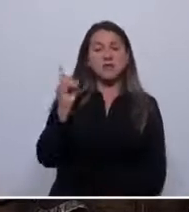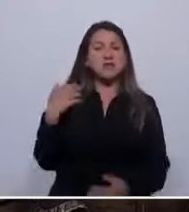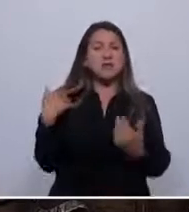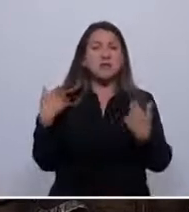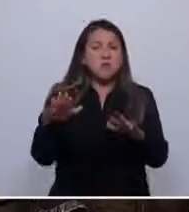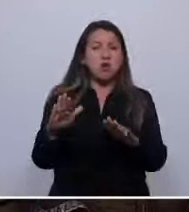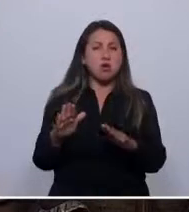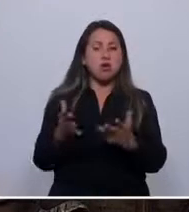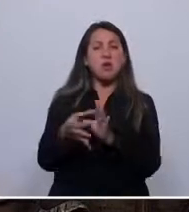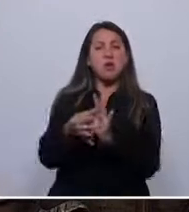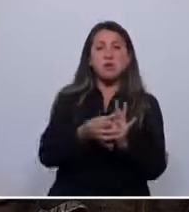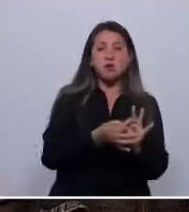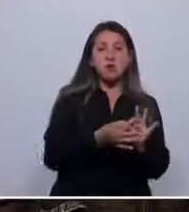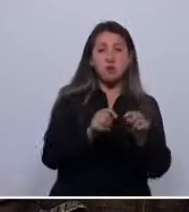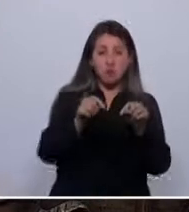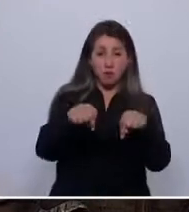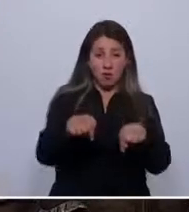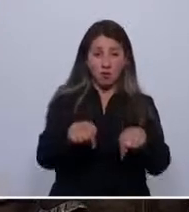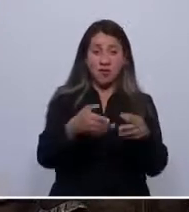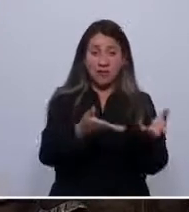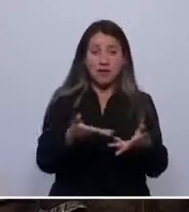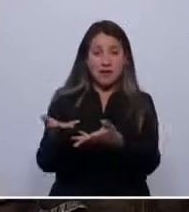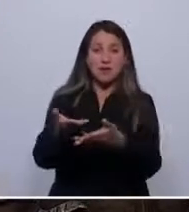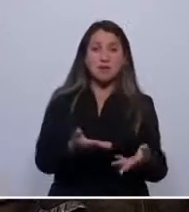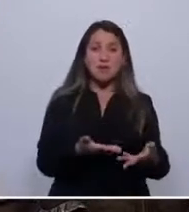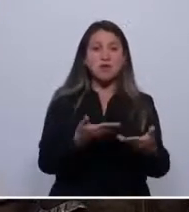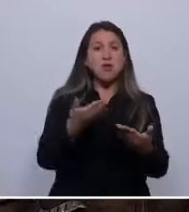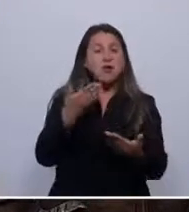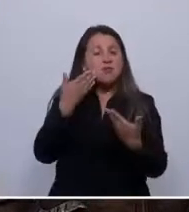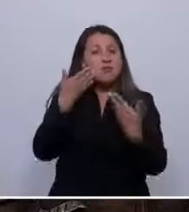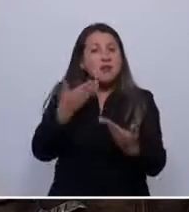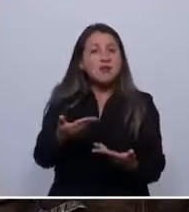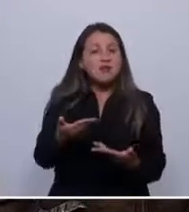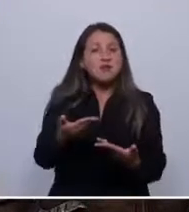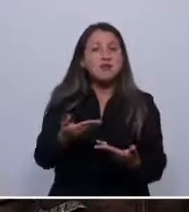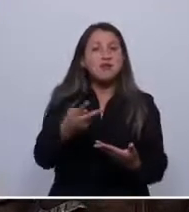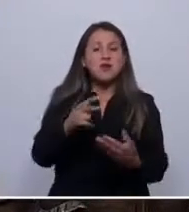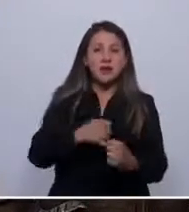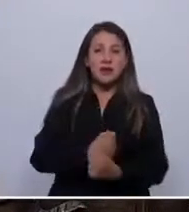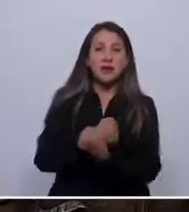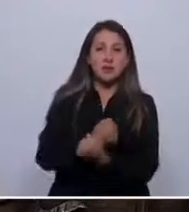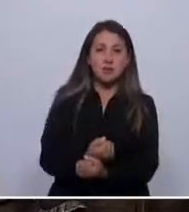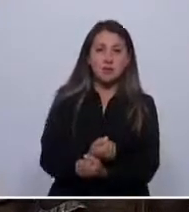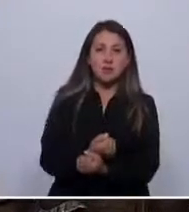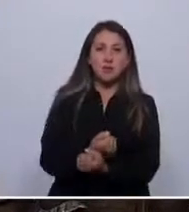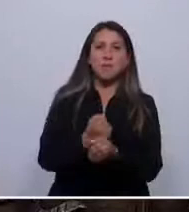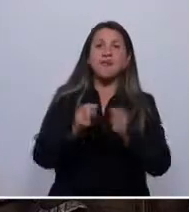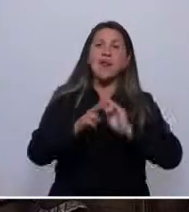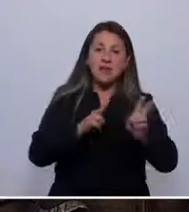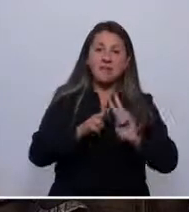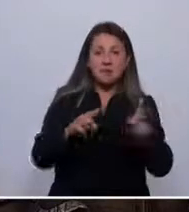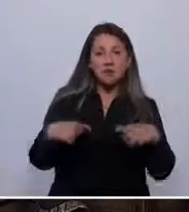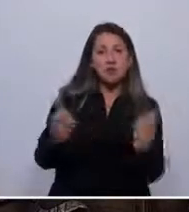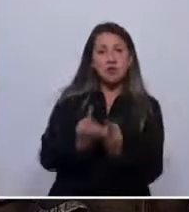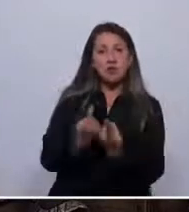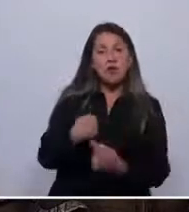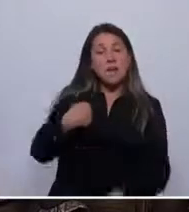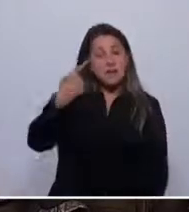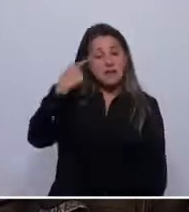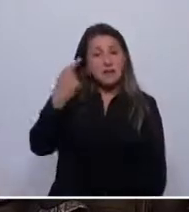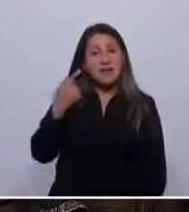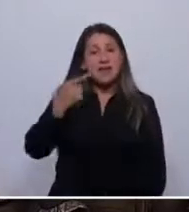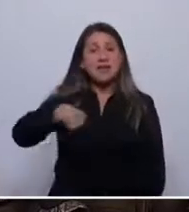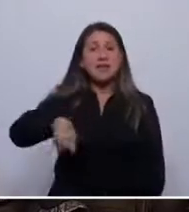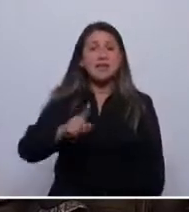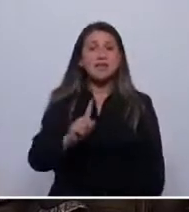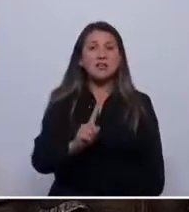que y les invito a ser generosos y generosas en la labor, a amar lo que hacemos, a pensar que esto no es para nosotras